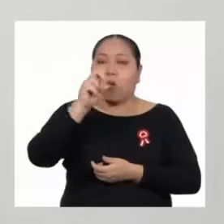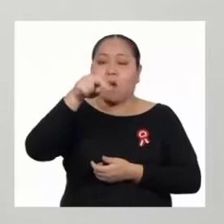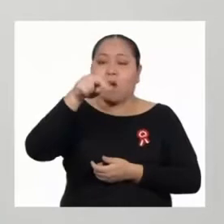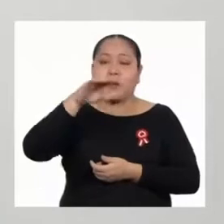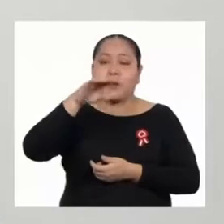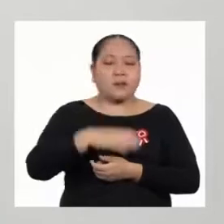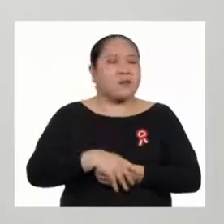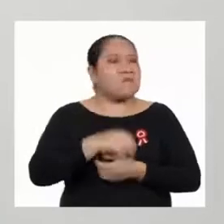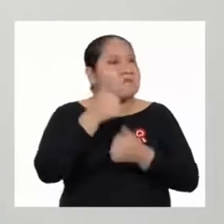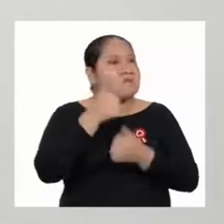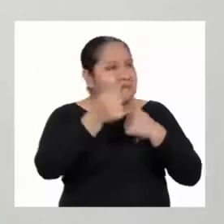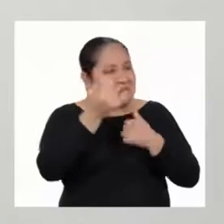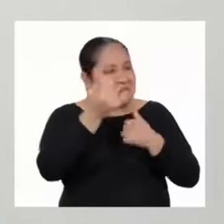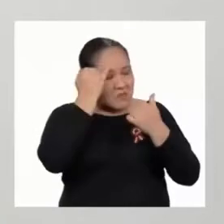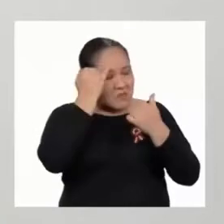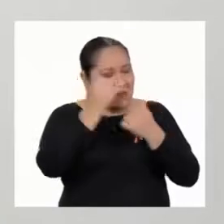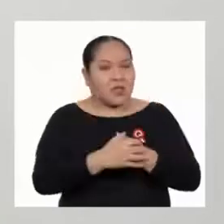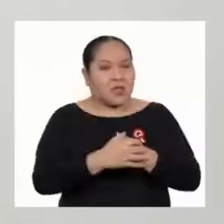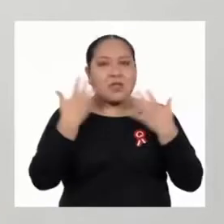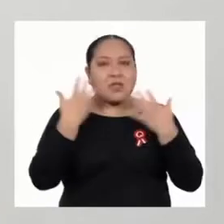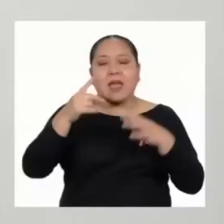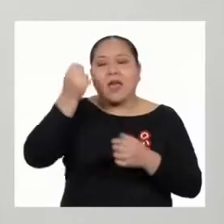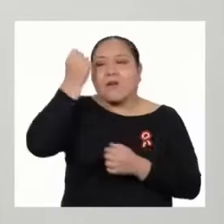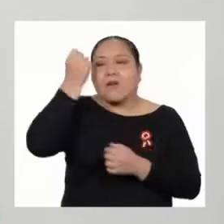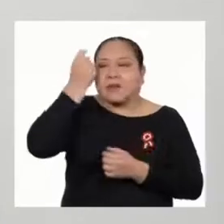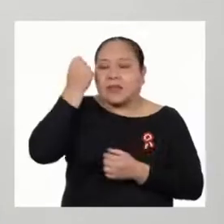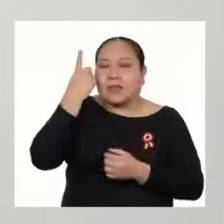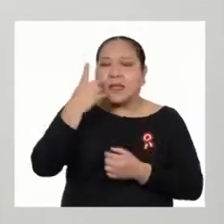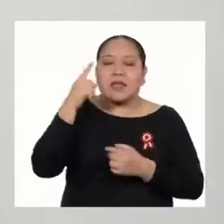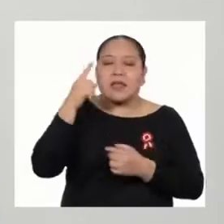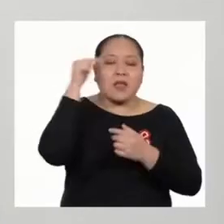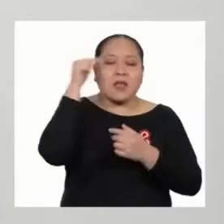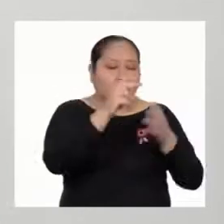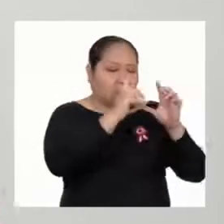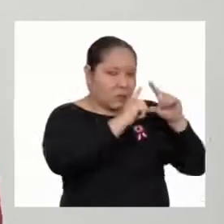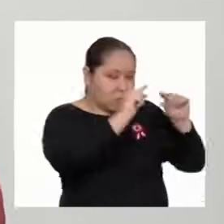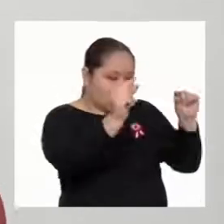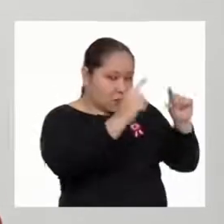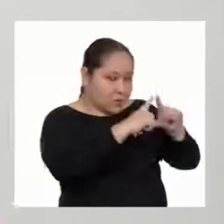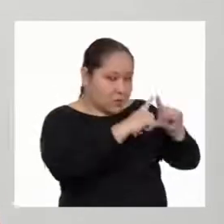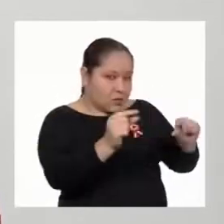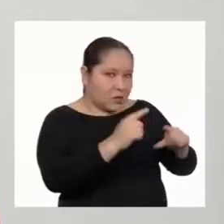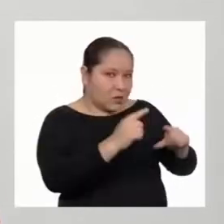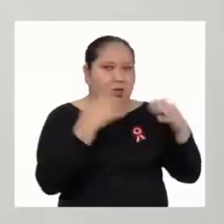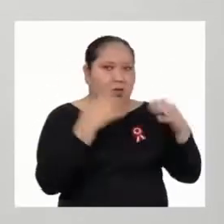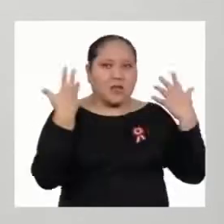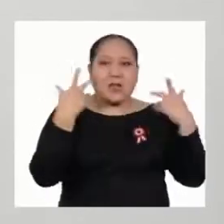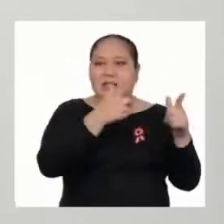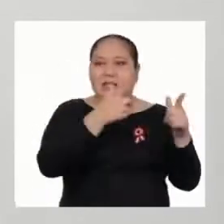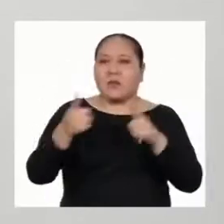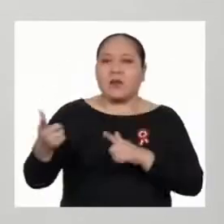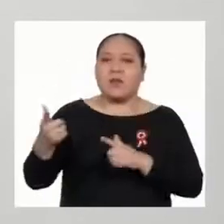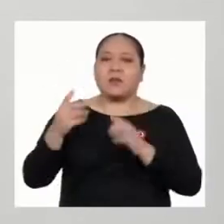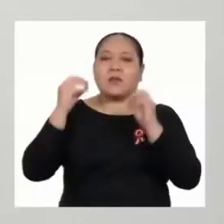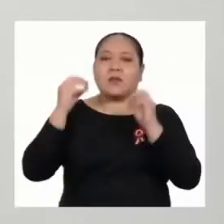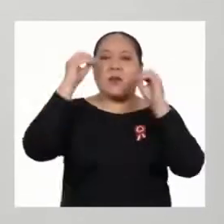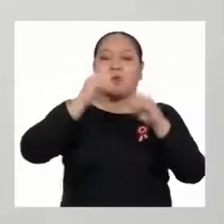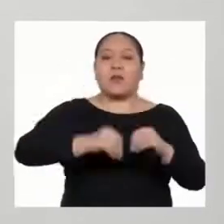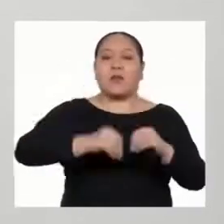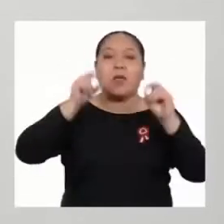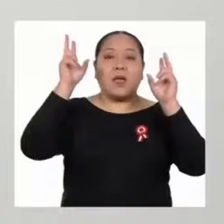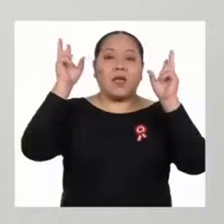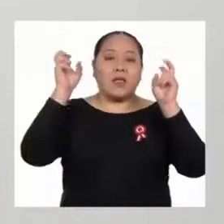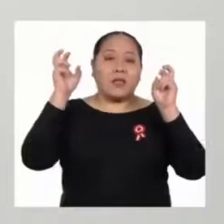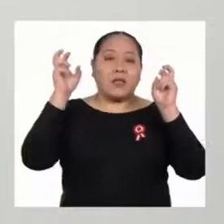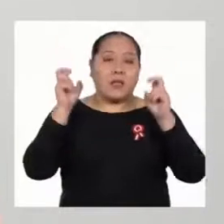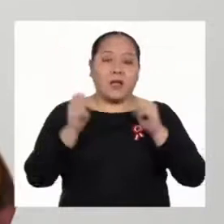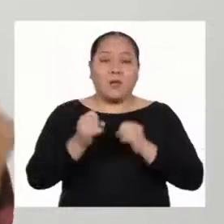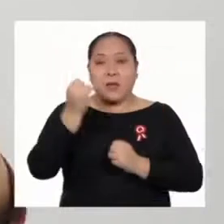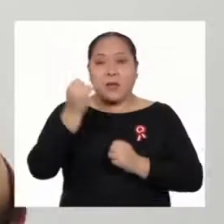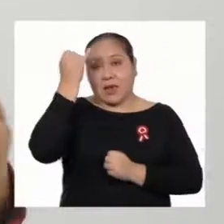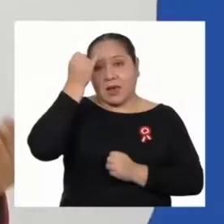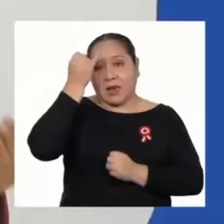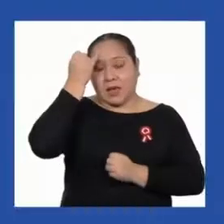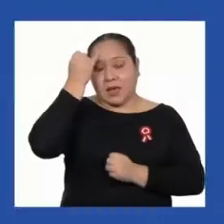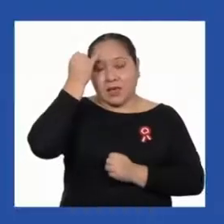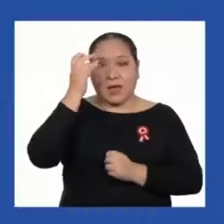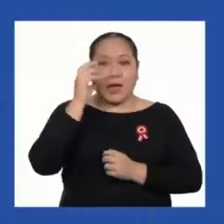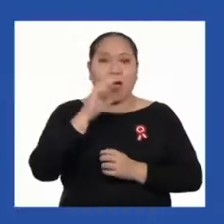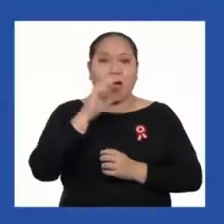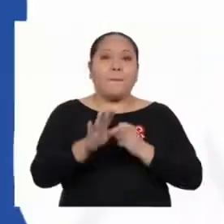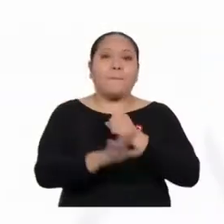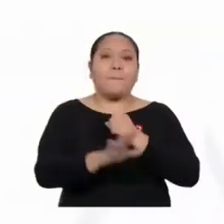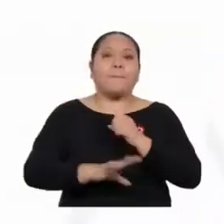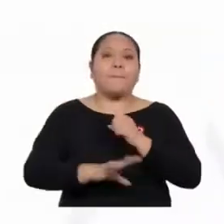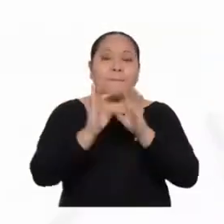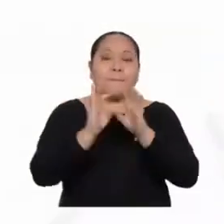Rodrigo. Ahora que ya hemos comprendido a detalle el texto, creo que estamos listos para plantear el tema y la idea principal. ¿Qué